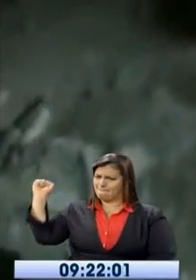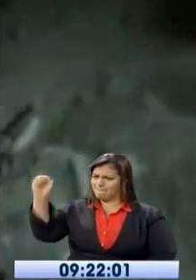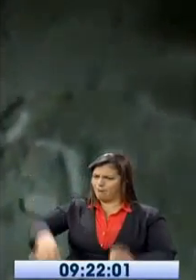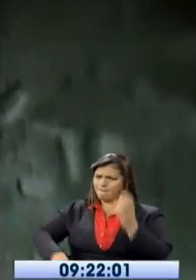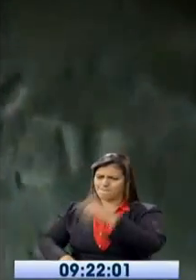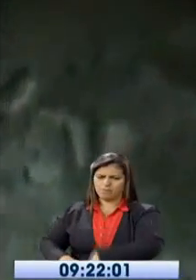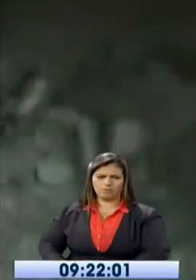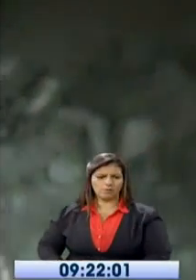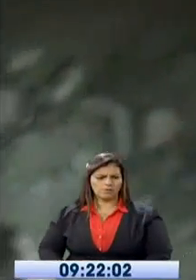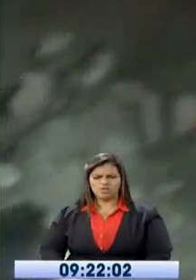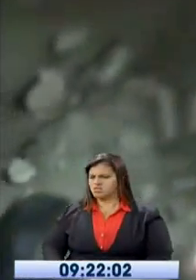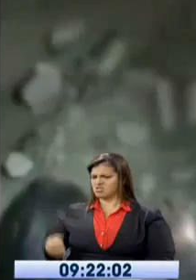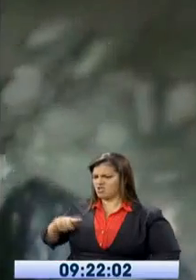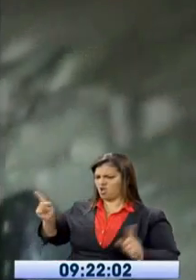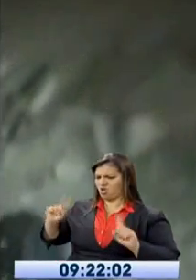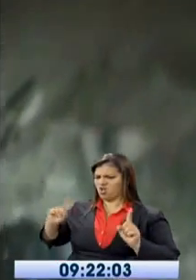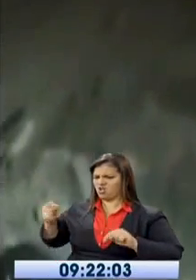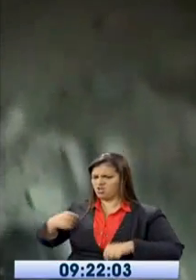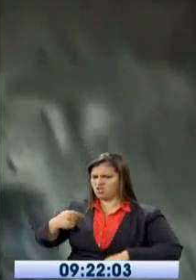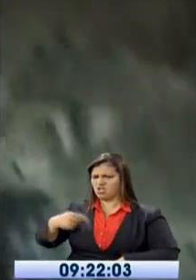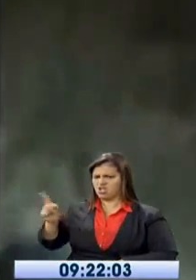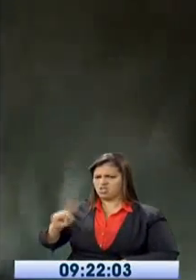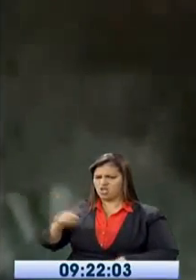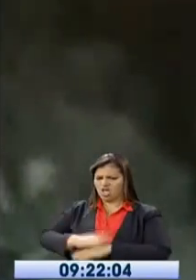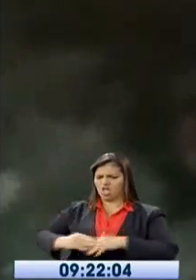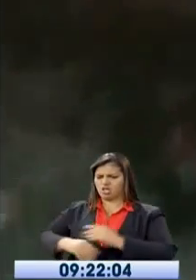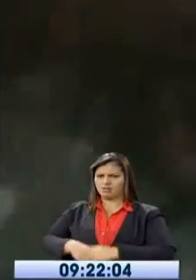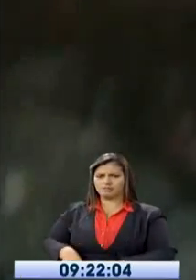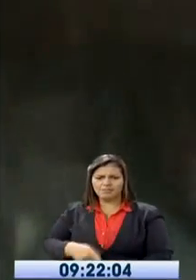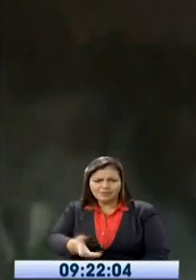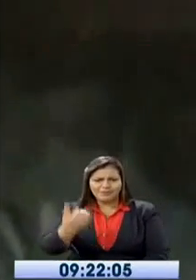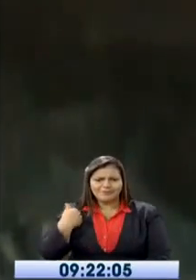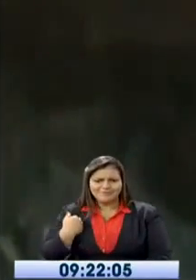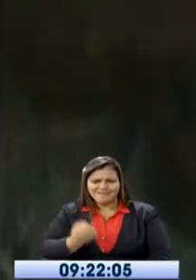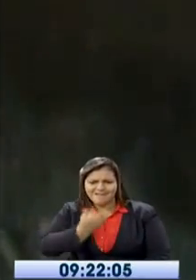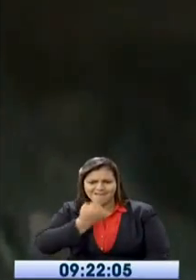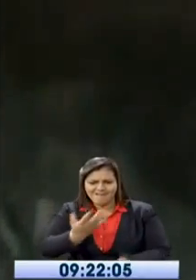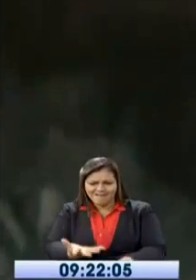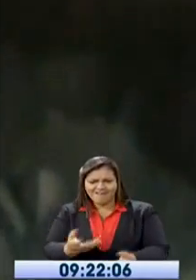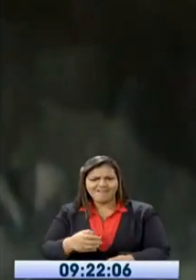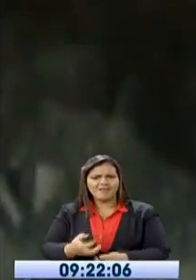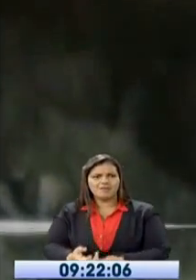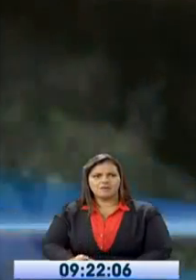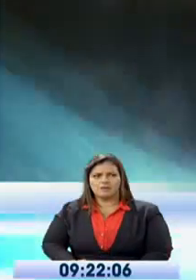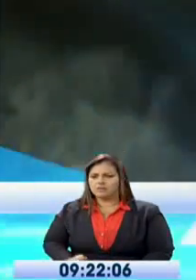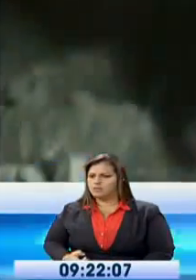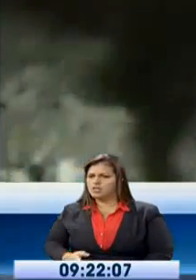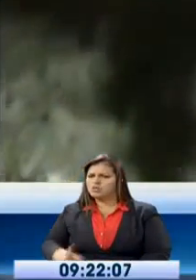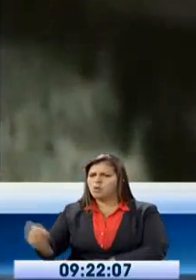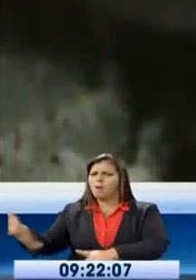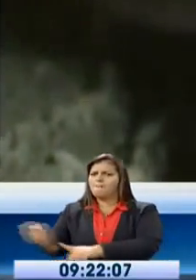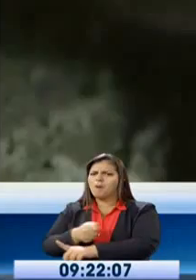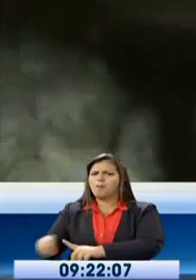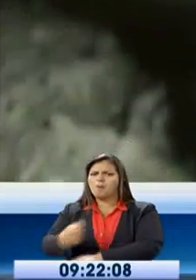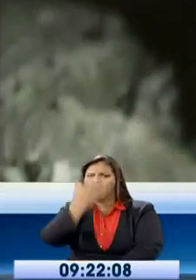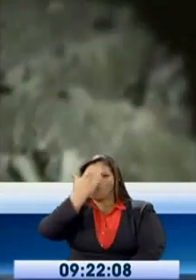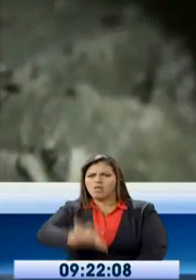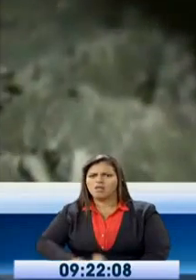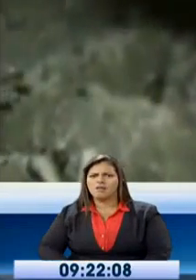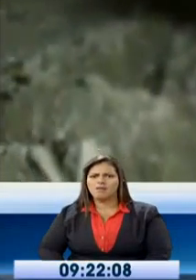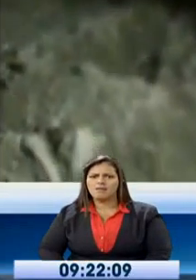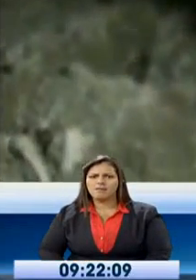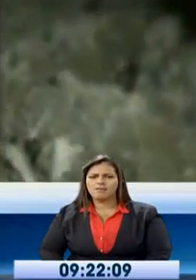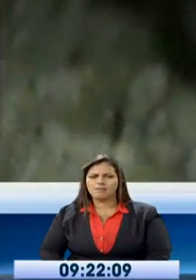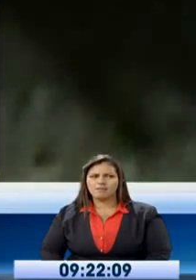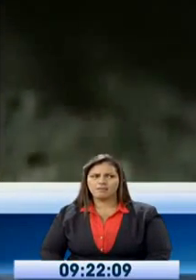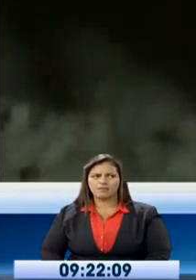mano. ¿Tú le estás caído? ¿Tú le estás tirando piedra? ¡Mira! ¡Oye! ¡Estás pegando! ¡Oye! ¿Tú qué pasa? ¡Oye! ¿Tú le estás tirando